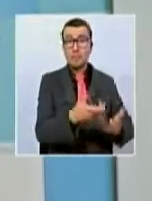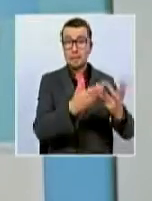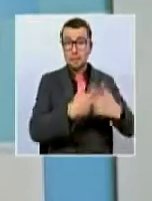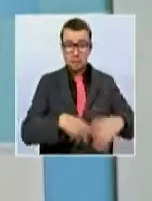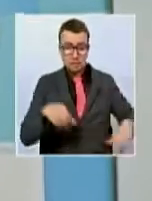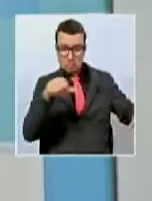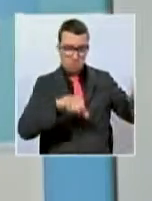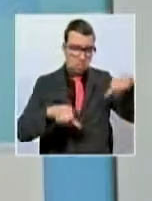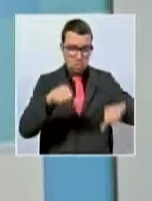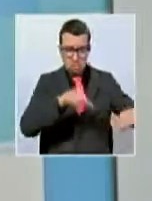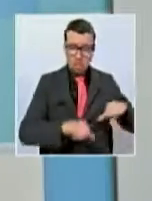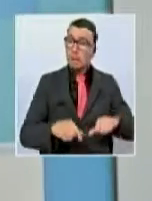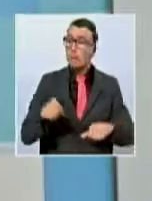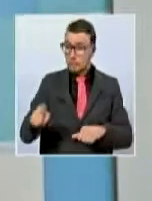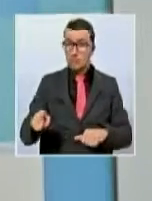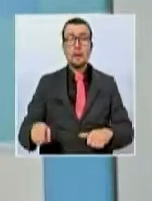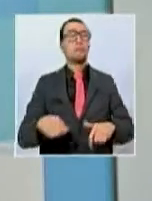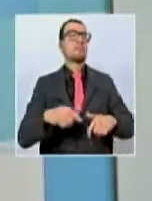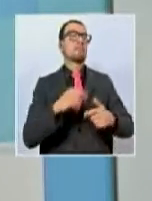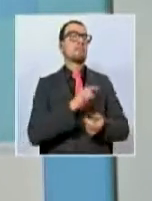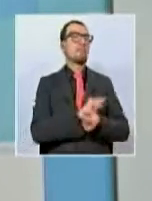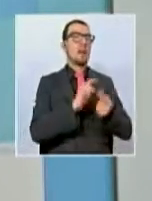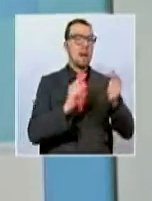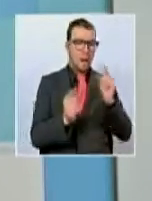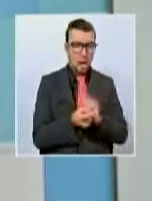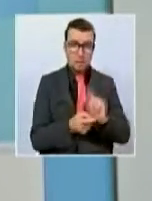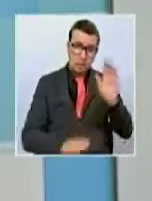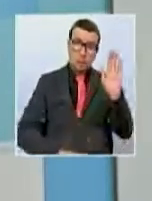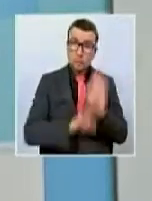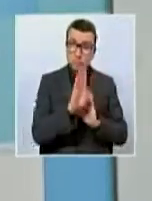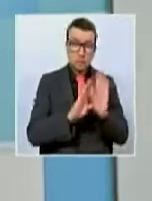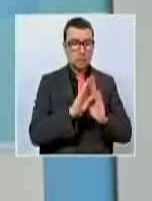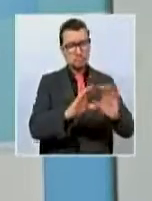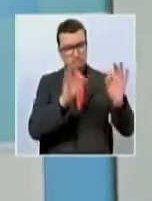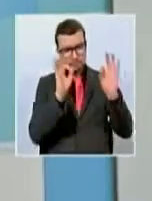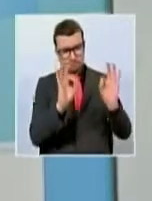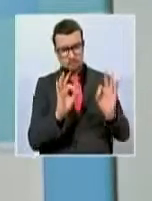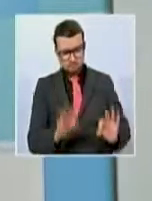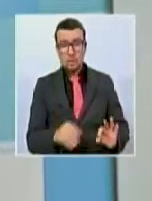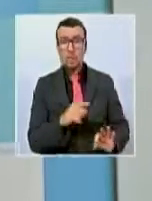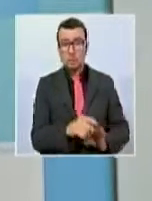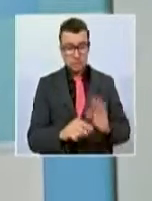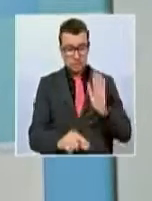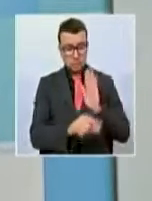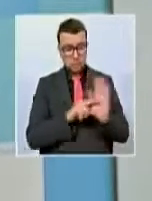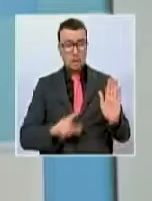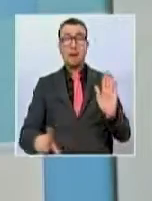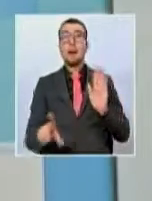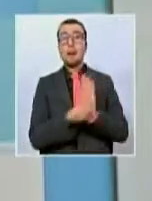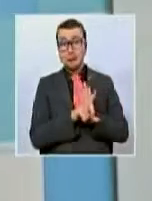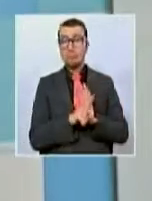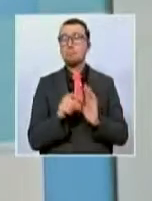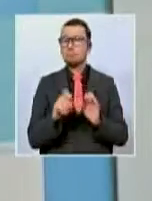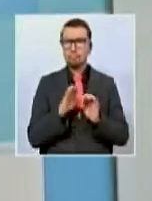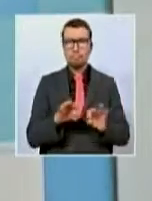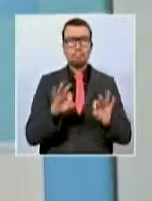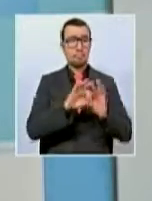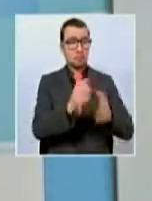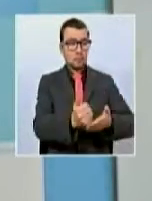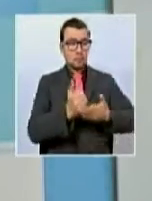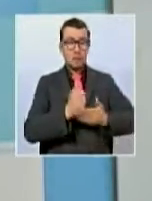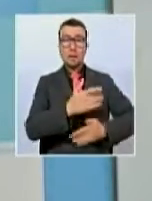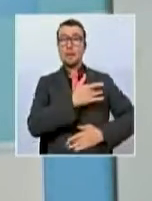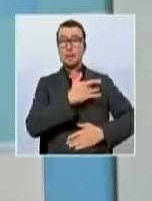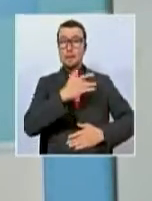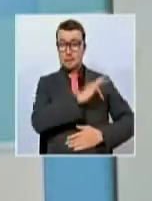la fabrican para ahí sí convertir todo en un producto terminado con registro sanitario y sobre todo con uso terapéutico